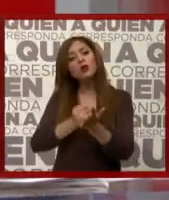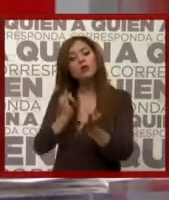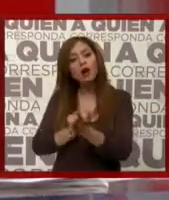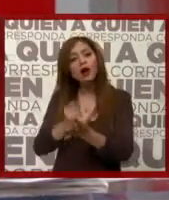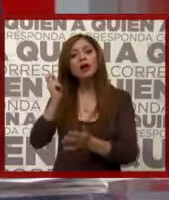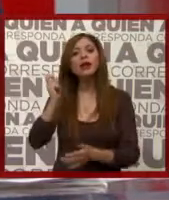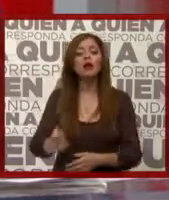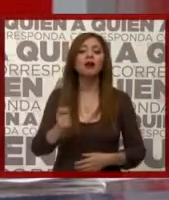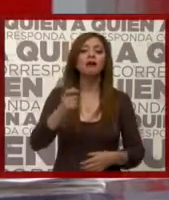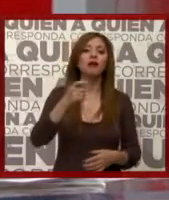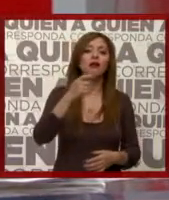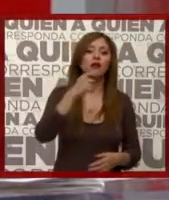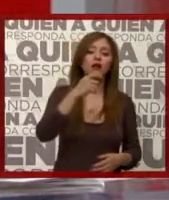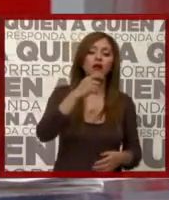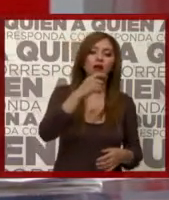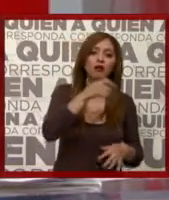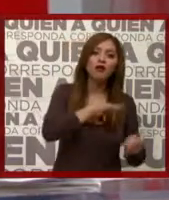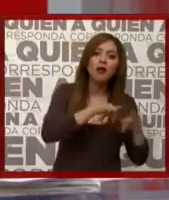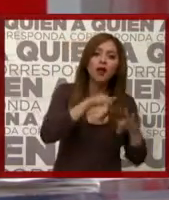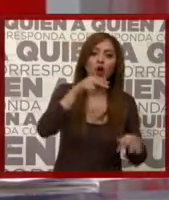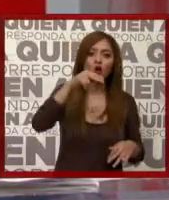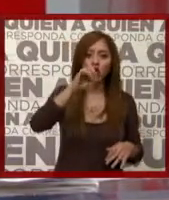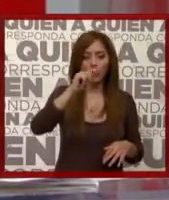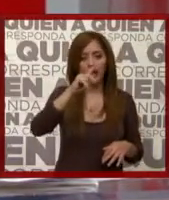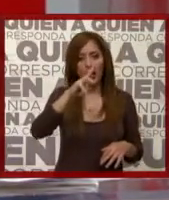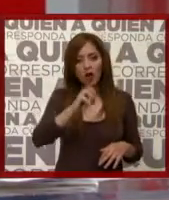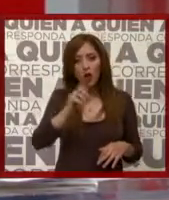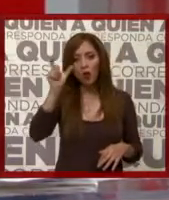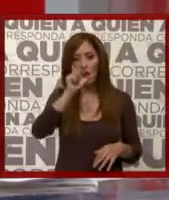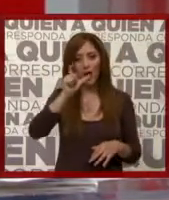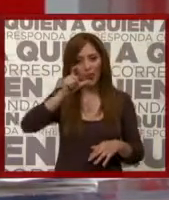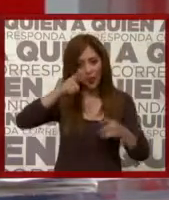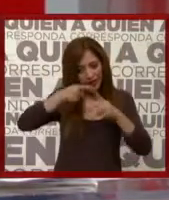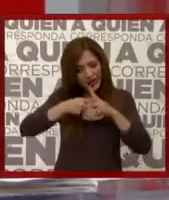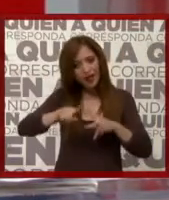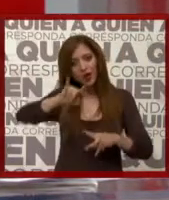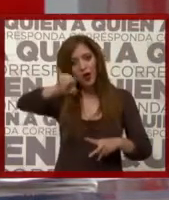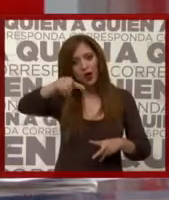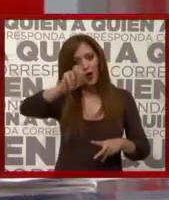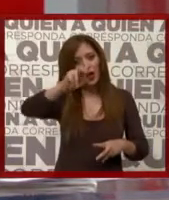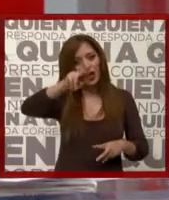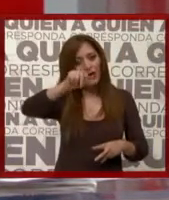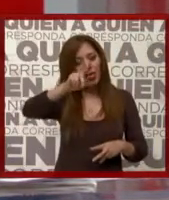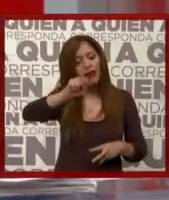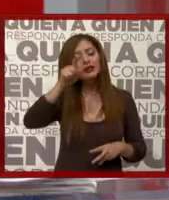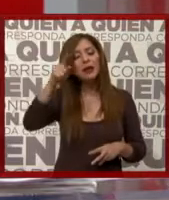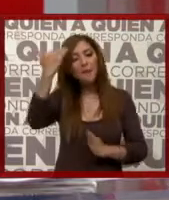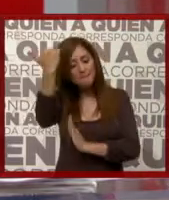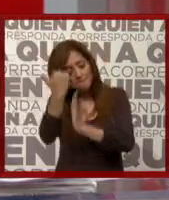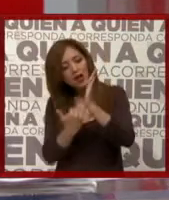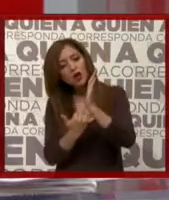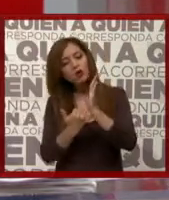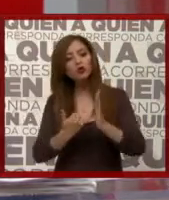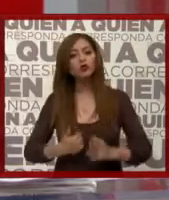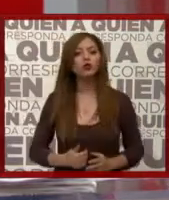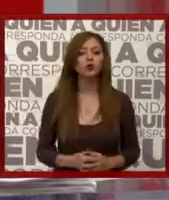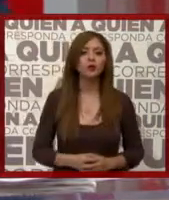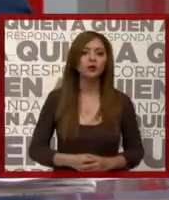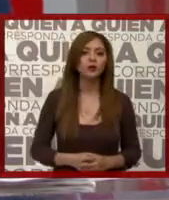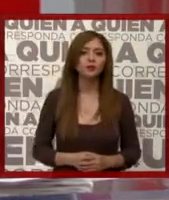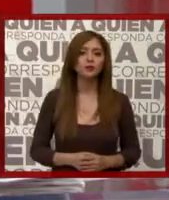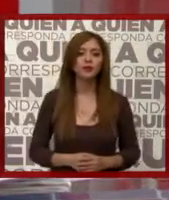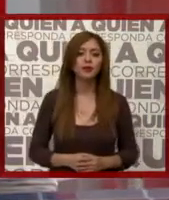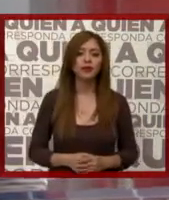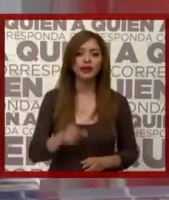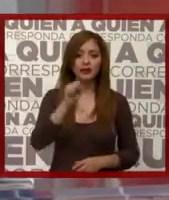del notario, en las jornadas notariales, por ejemplo, no entran. No sé si estemos... Samia